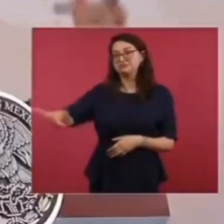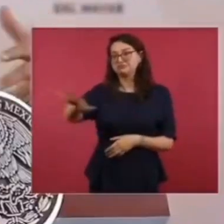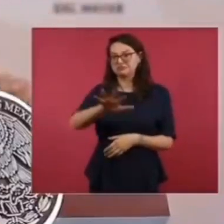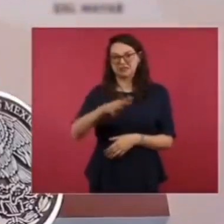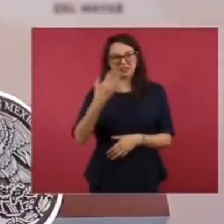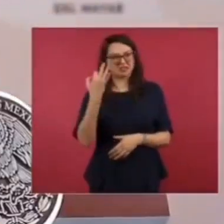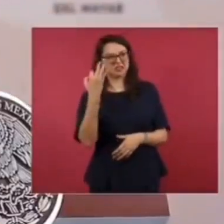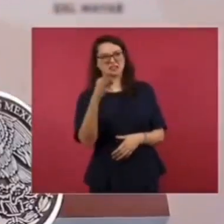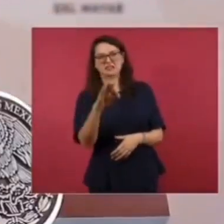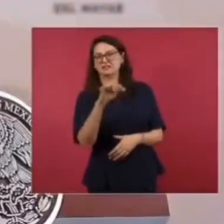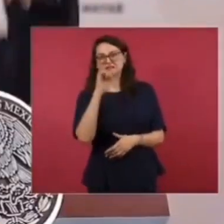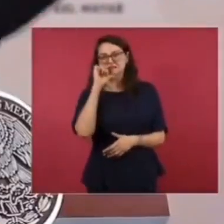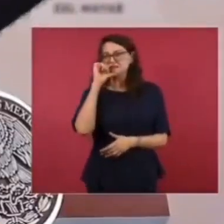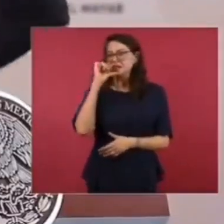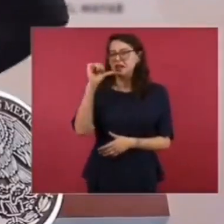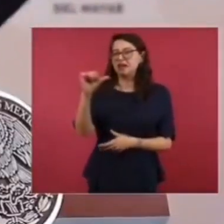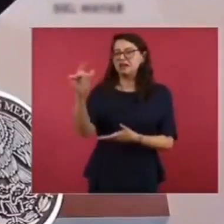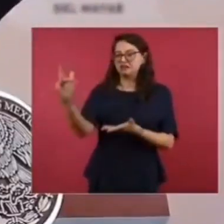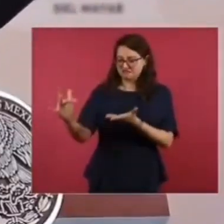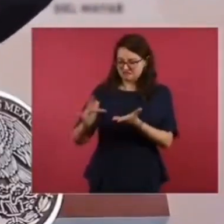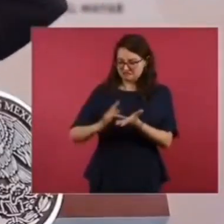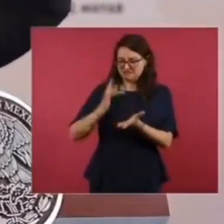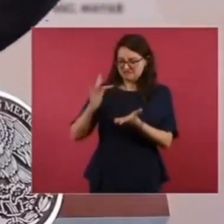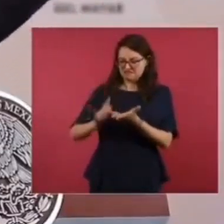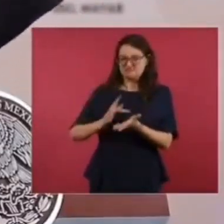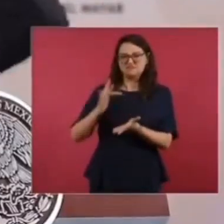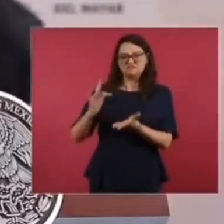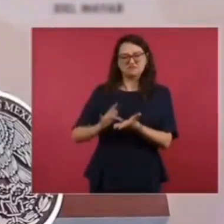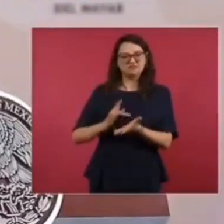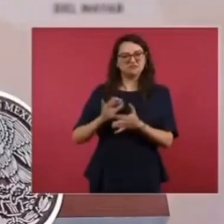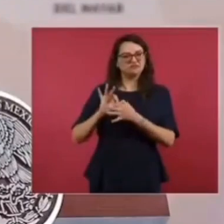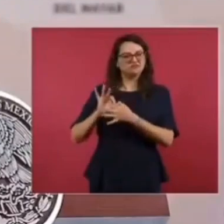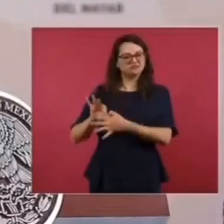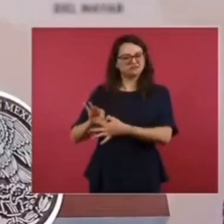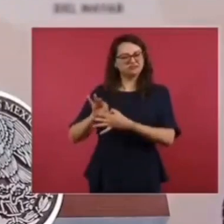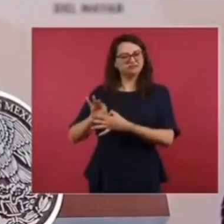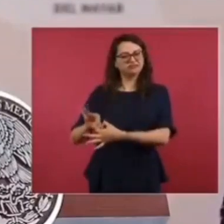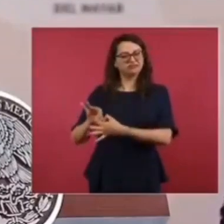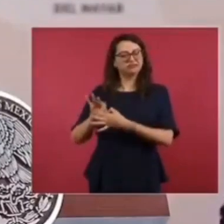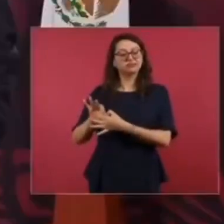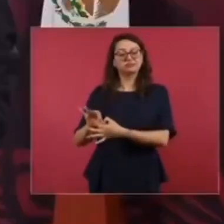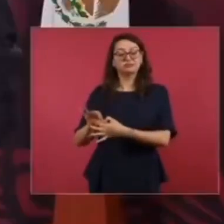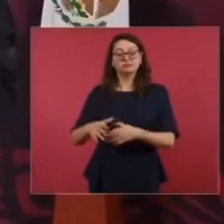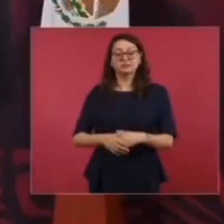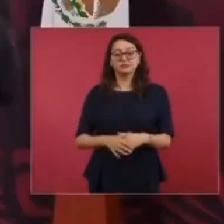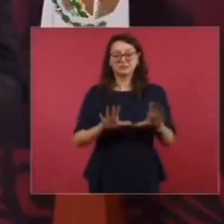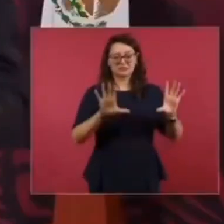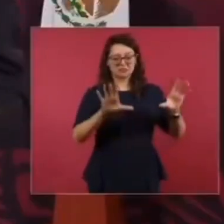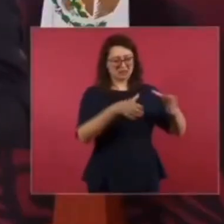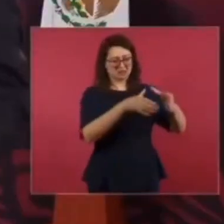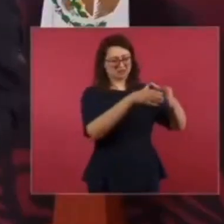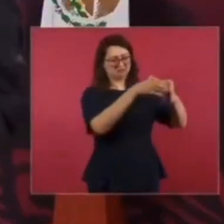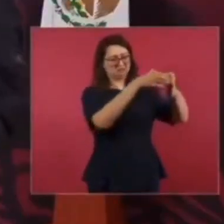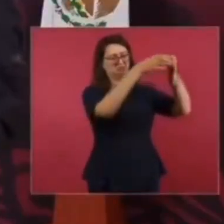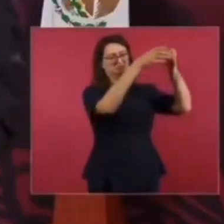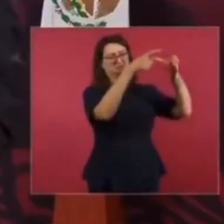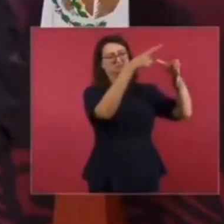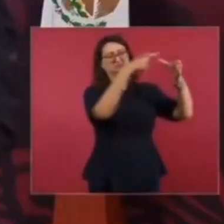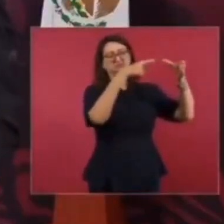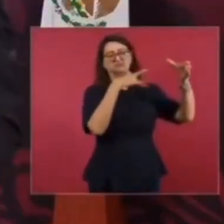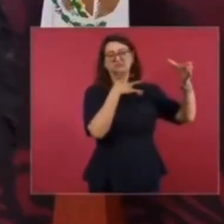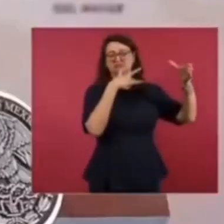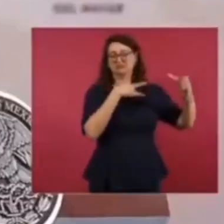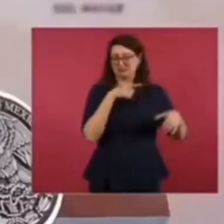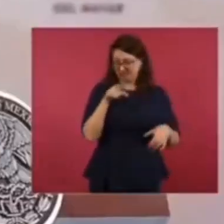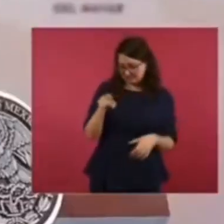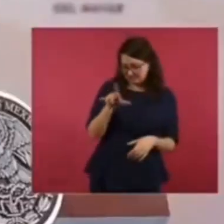de quién es el favorito a la presidencia de México, pues prácticamente